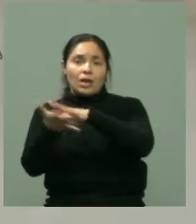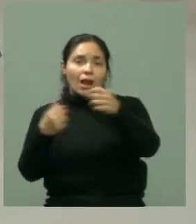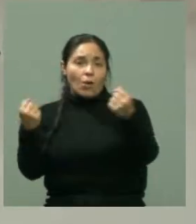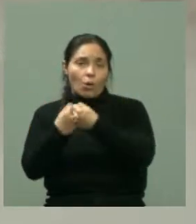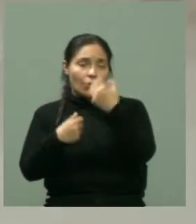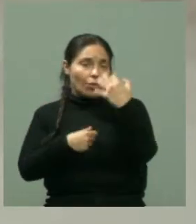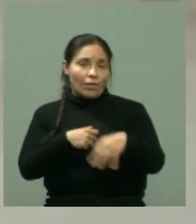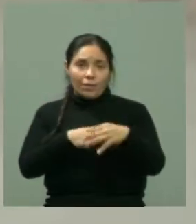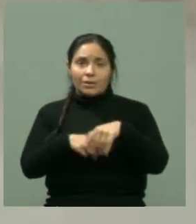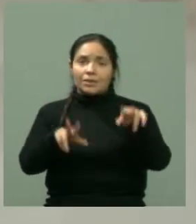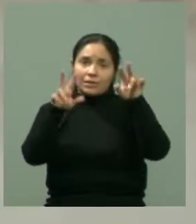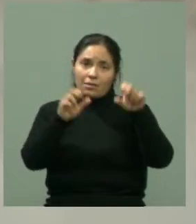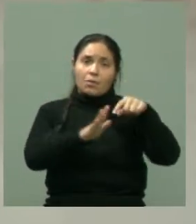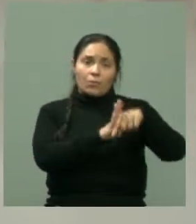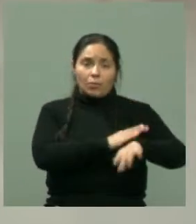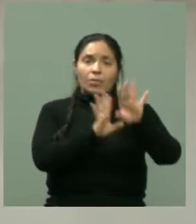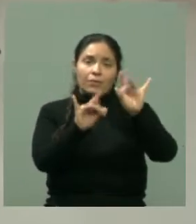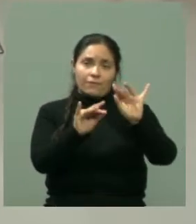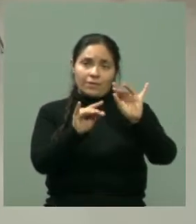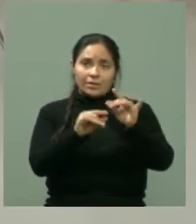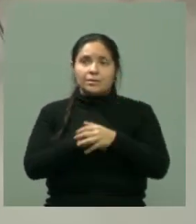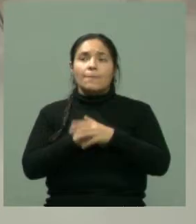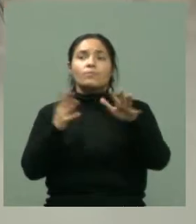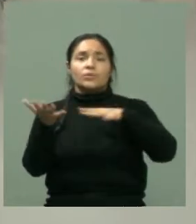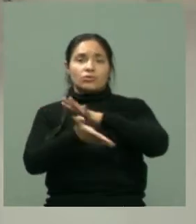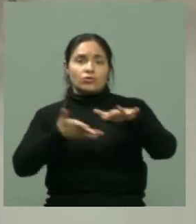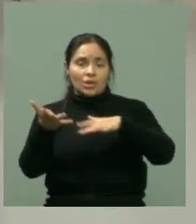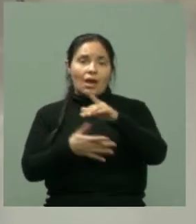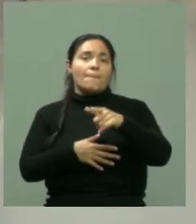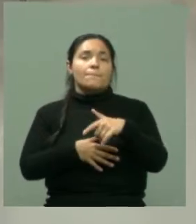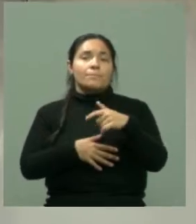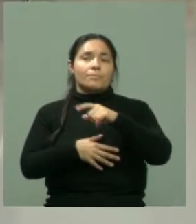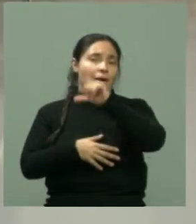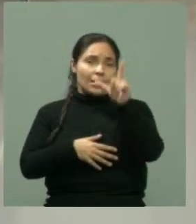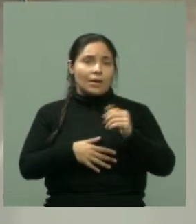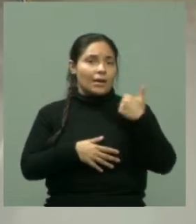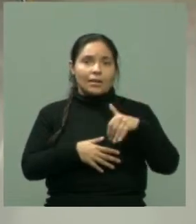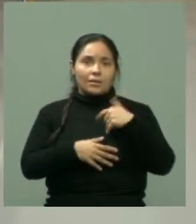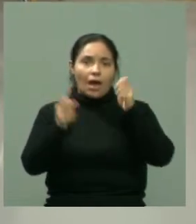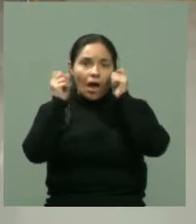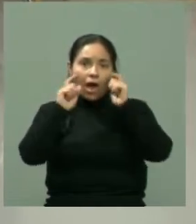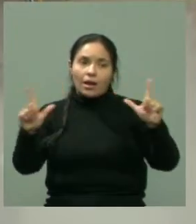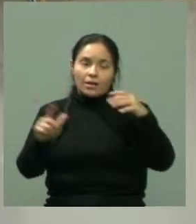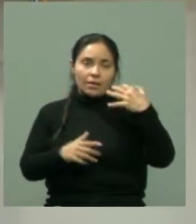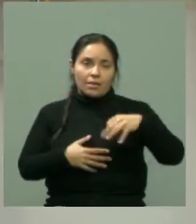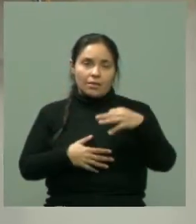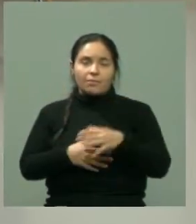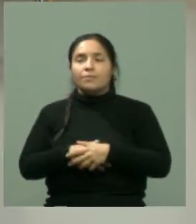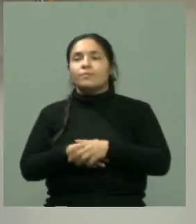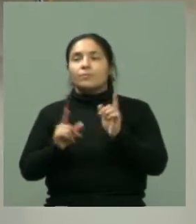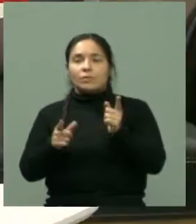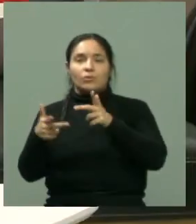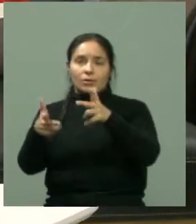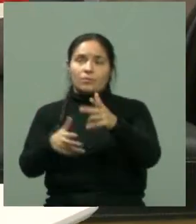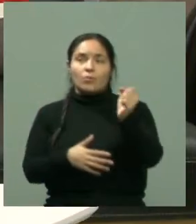es un tema sumamente complejo a tratar y que la sociedad mendocina tiene que tener que estar alerta en cuanto a eso. Pero como decíamos, es